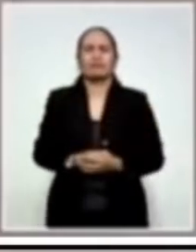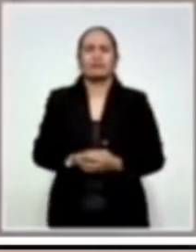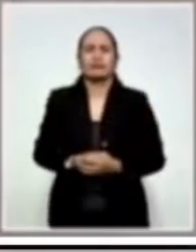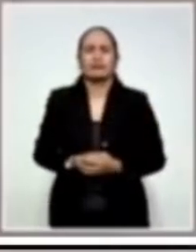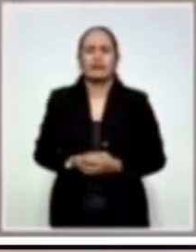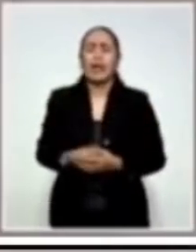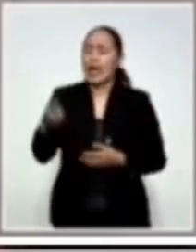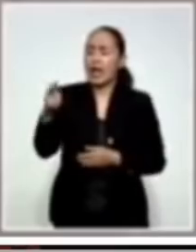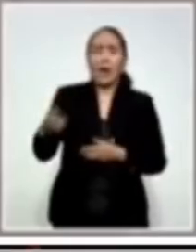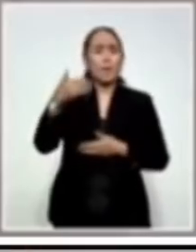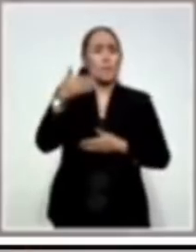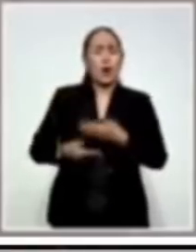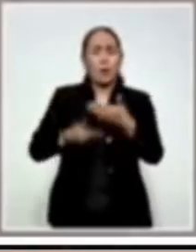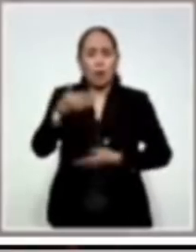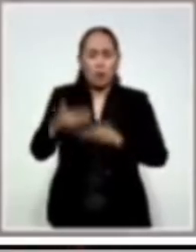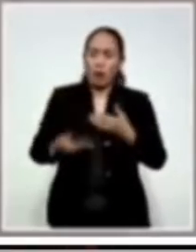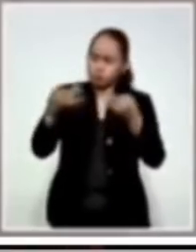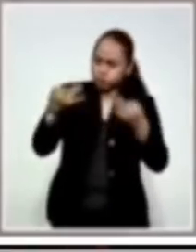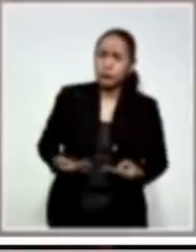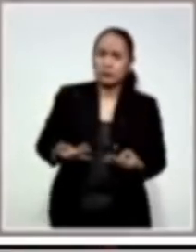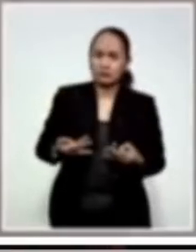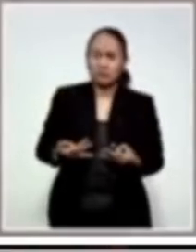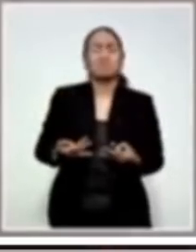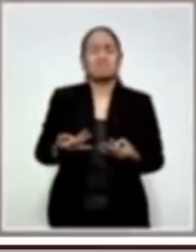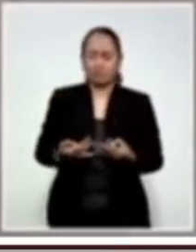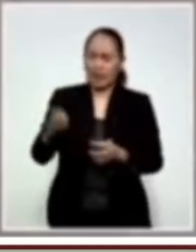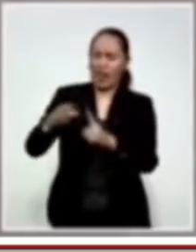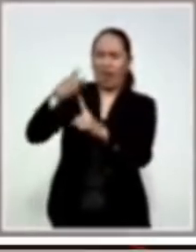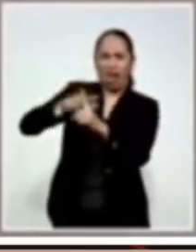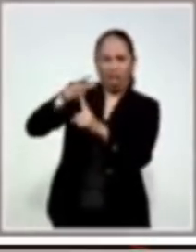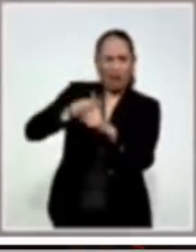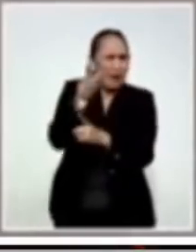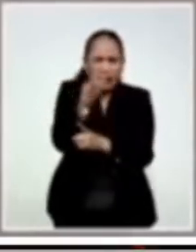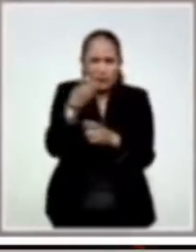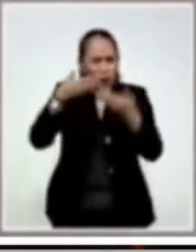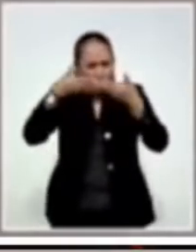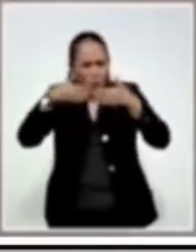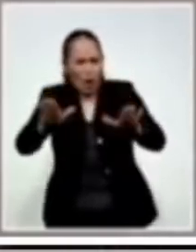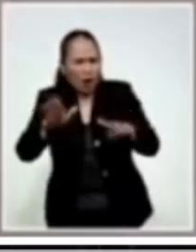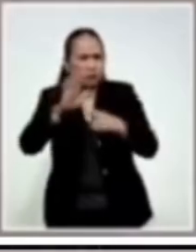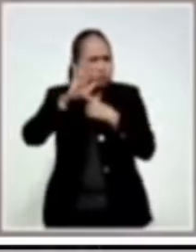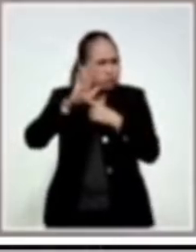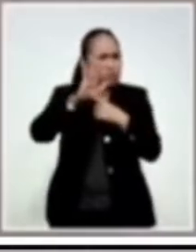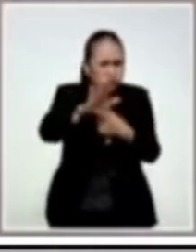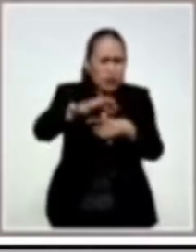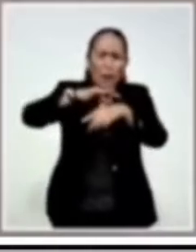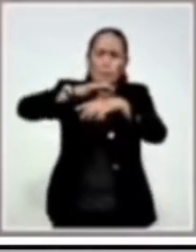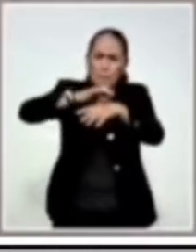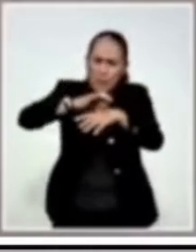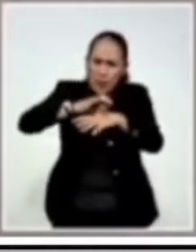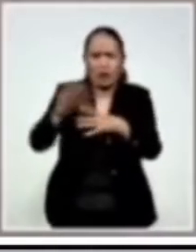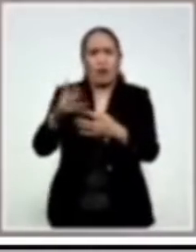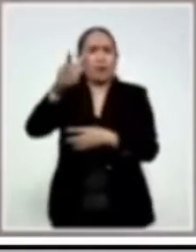un proceso judicial que se llevó de manera pública, en directo y